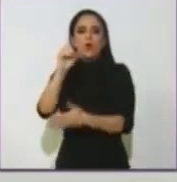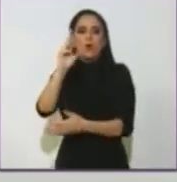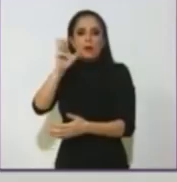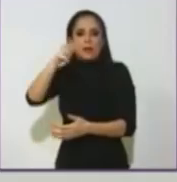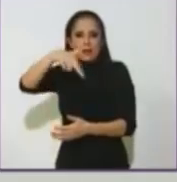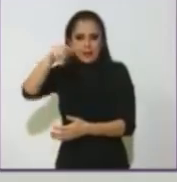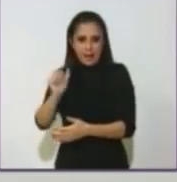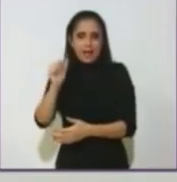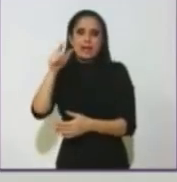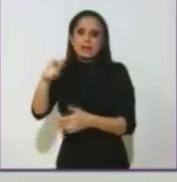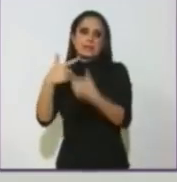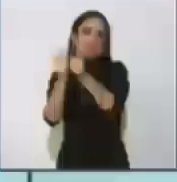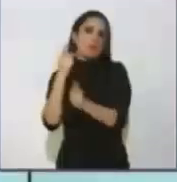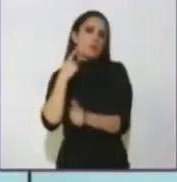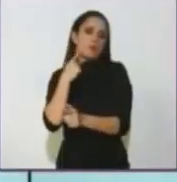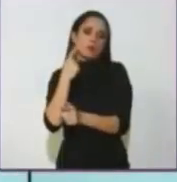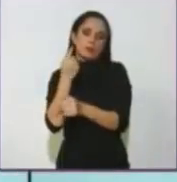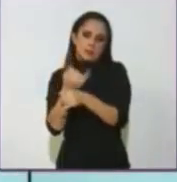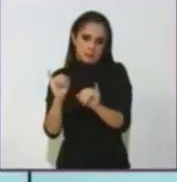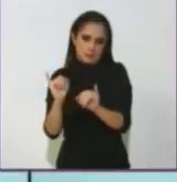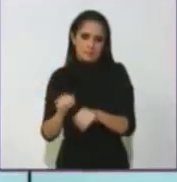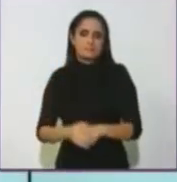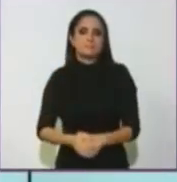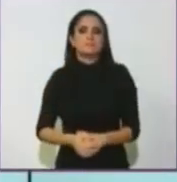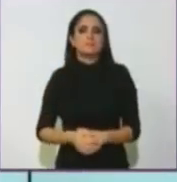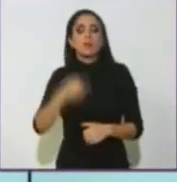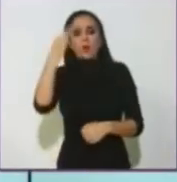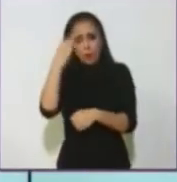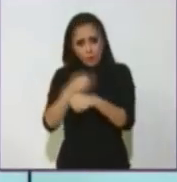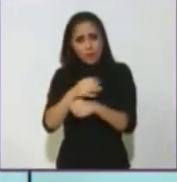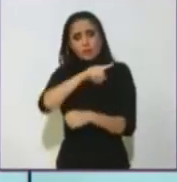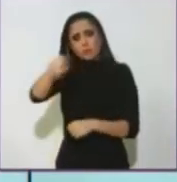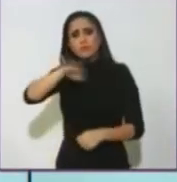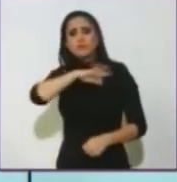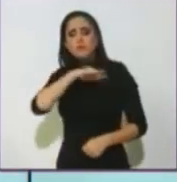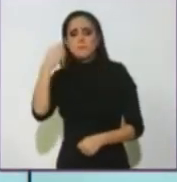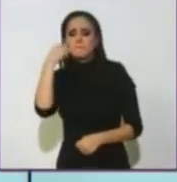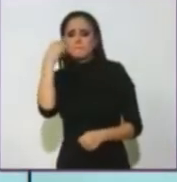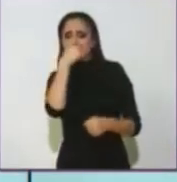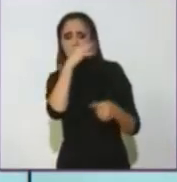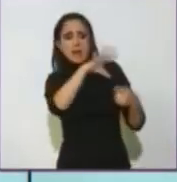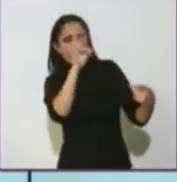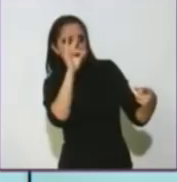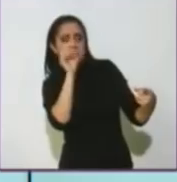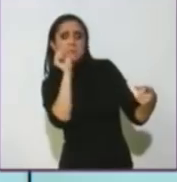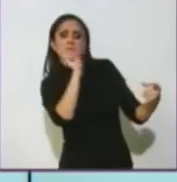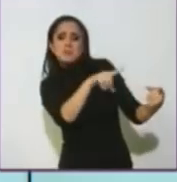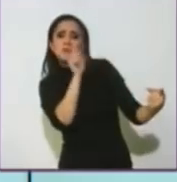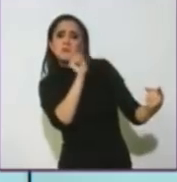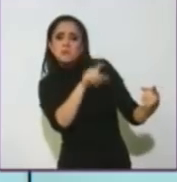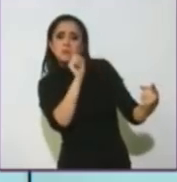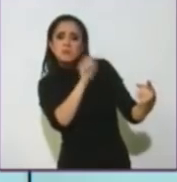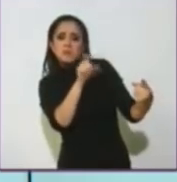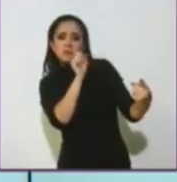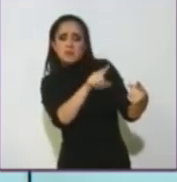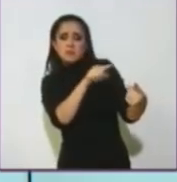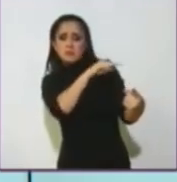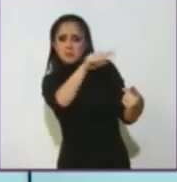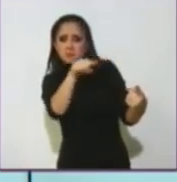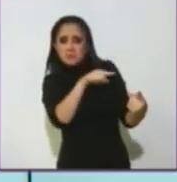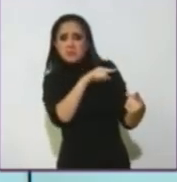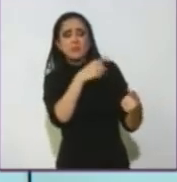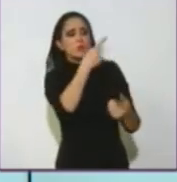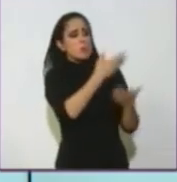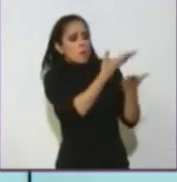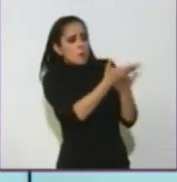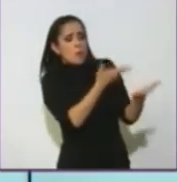candidatas en partido adelante lorena gracias hoy podemos elegir por los mismos entre las mismas opciones las mismas